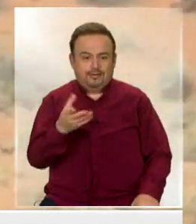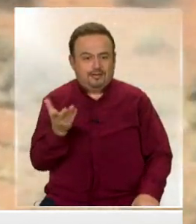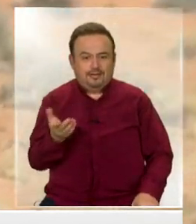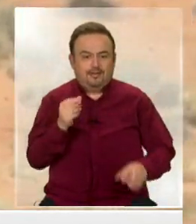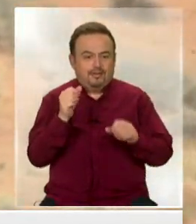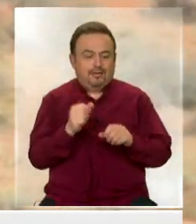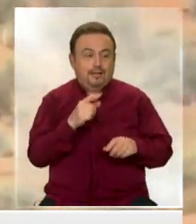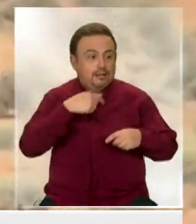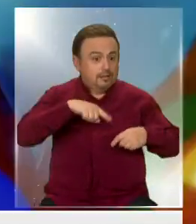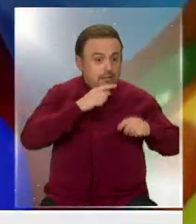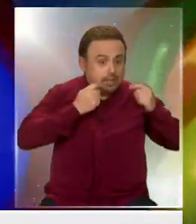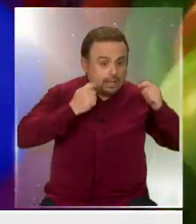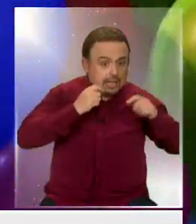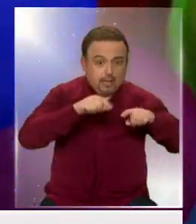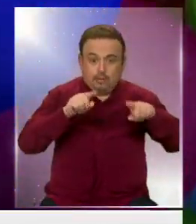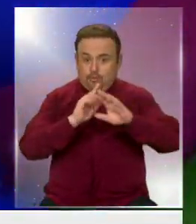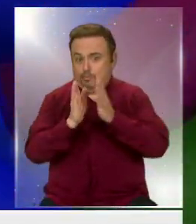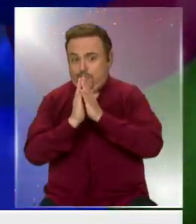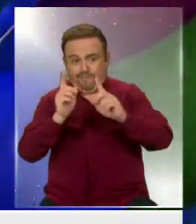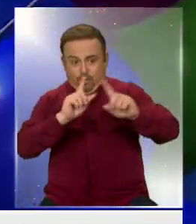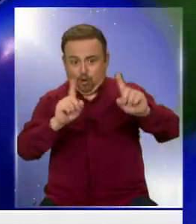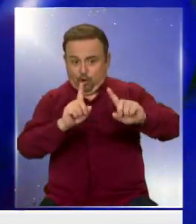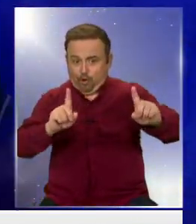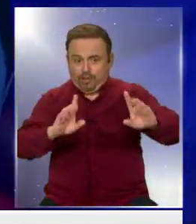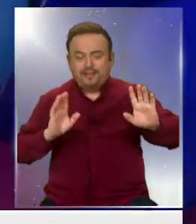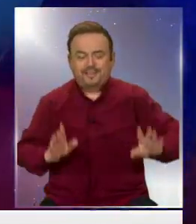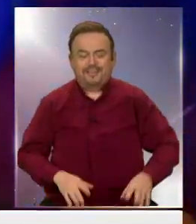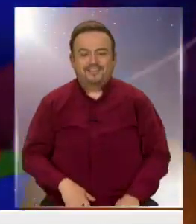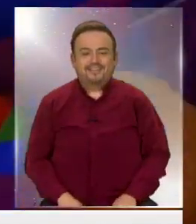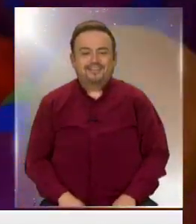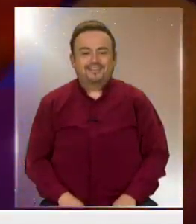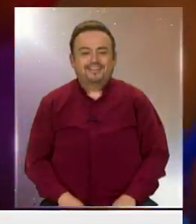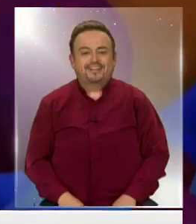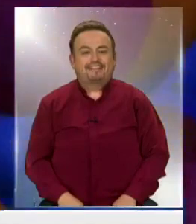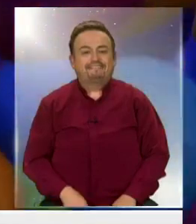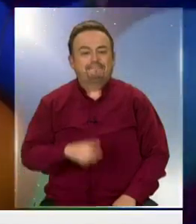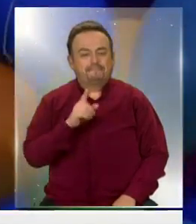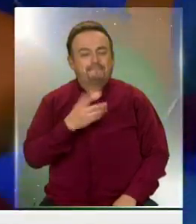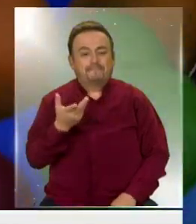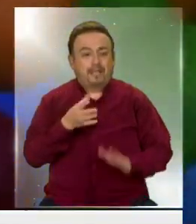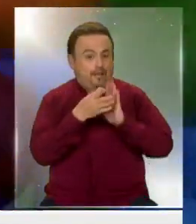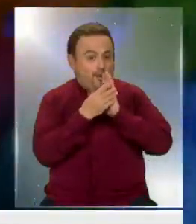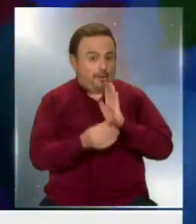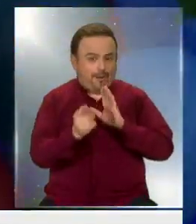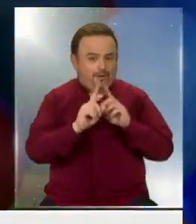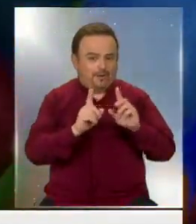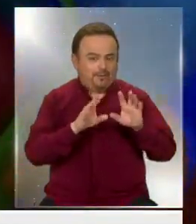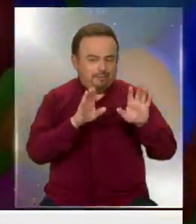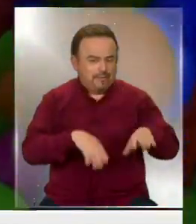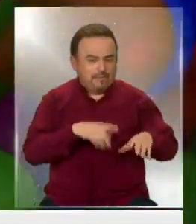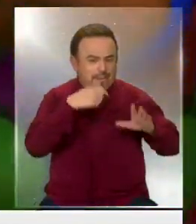por favor, no hay que intentarlo. No, no, no. Pero ahí, exacto, exacto a la película.